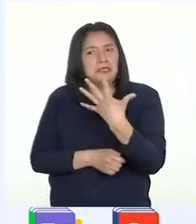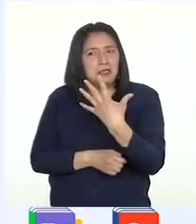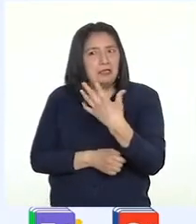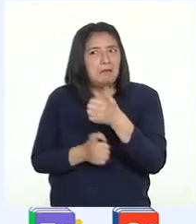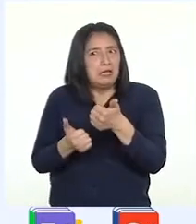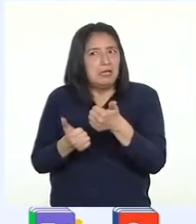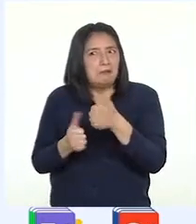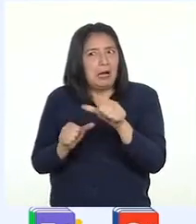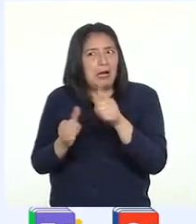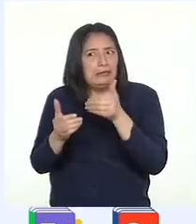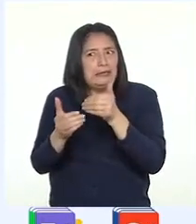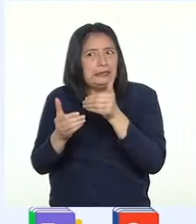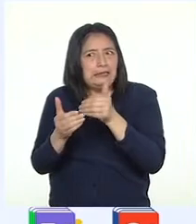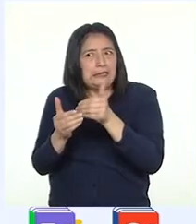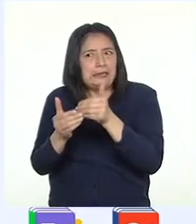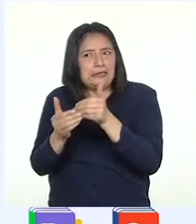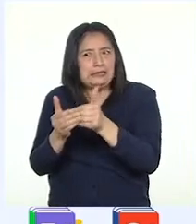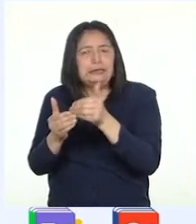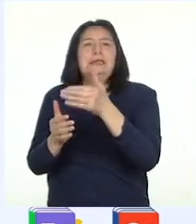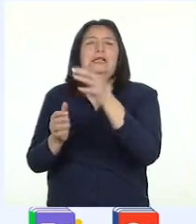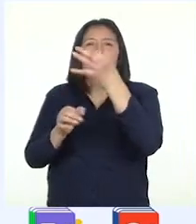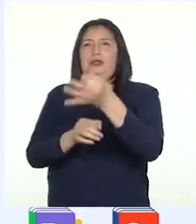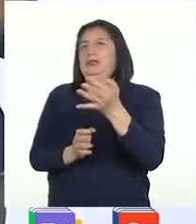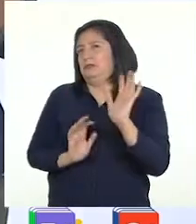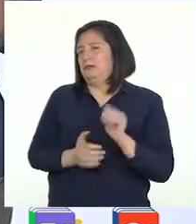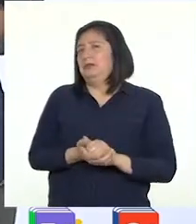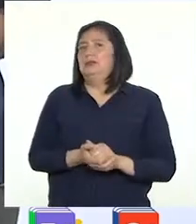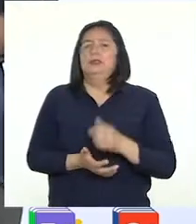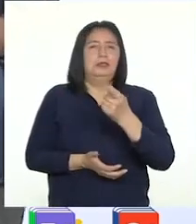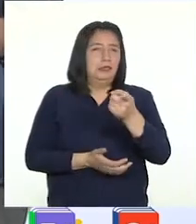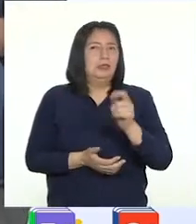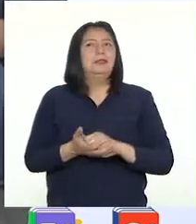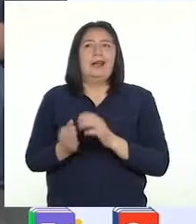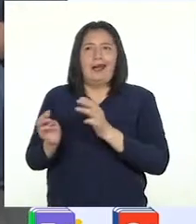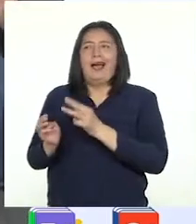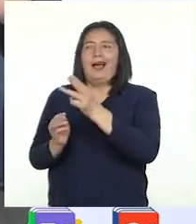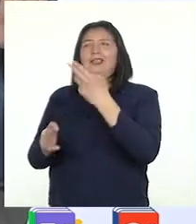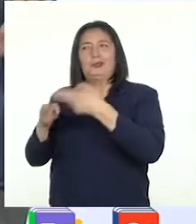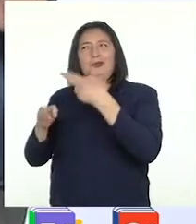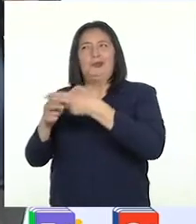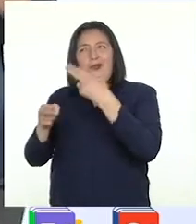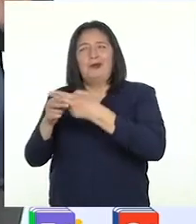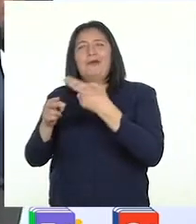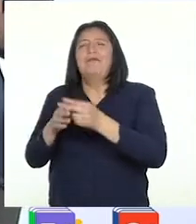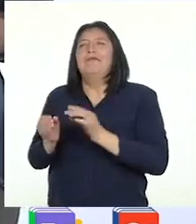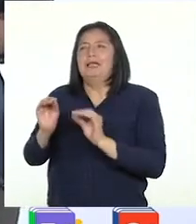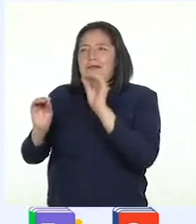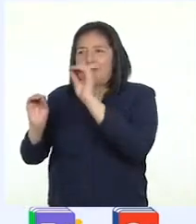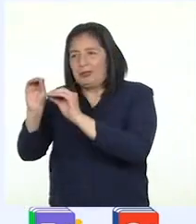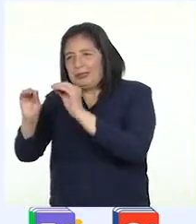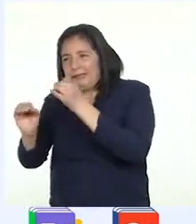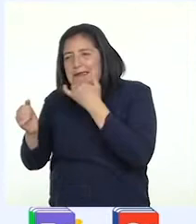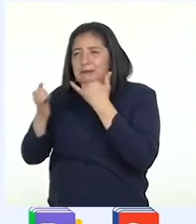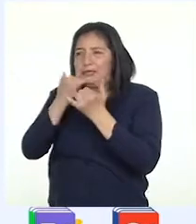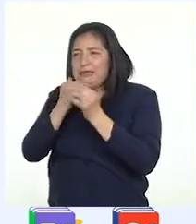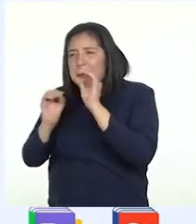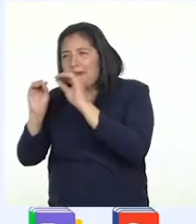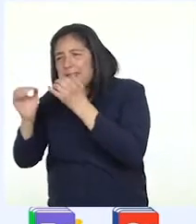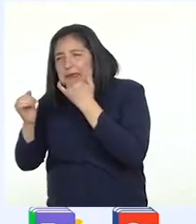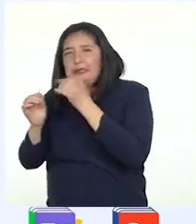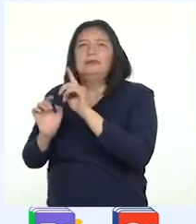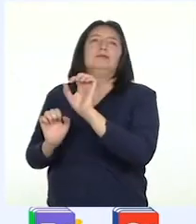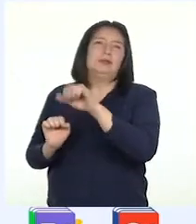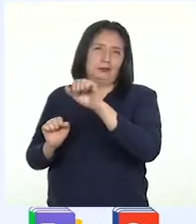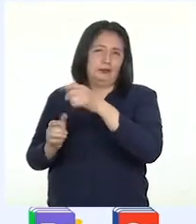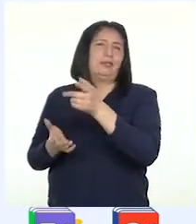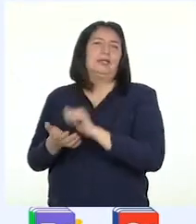si te estás acercando o no al valor correcto. Esta es la estrategia que se llama ensayo y error.